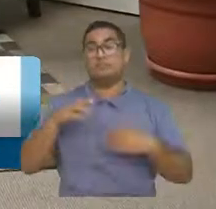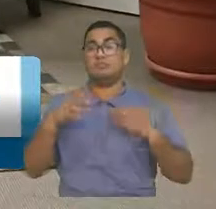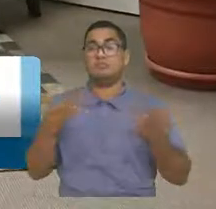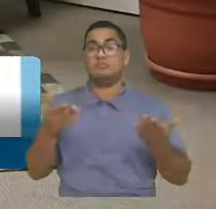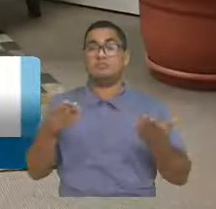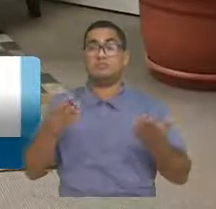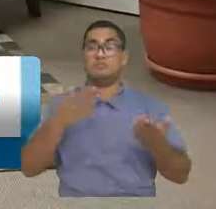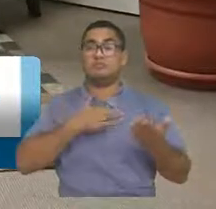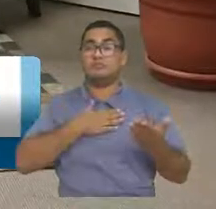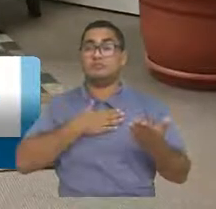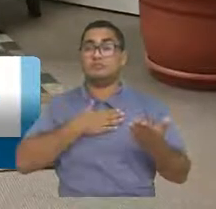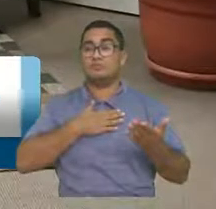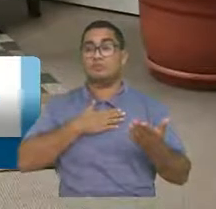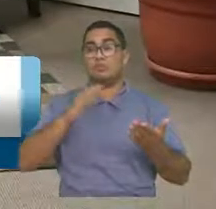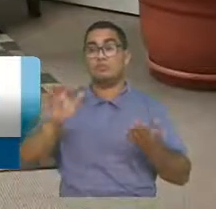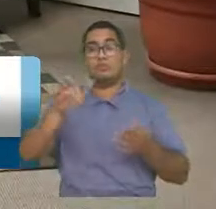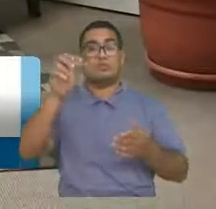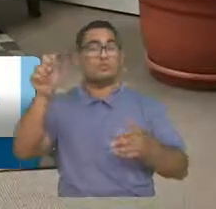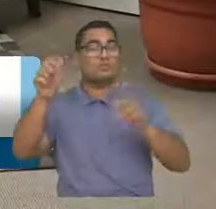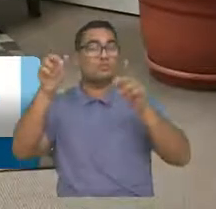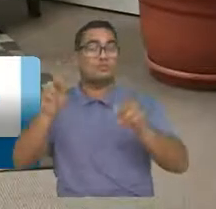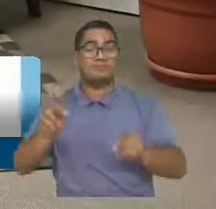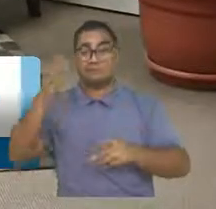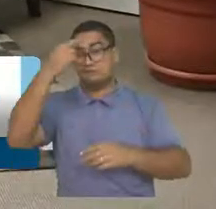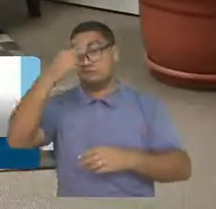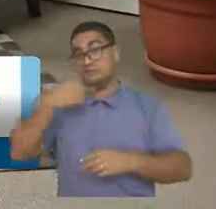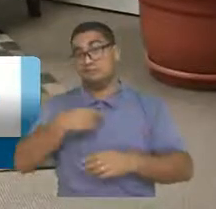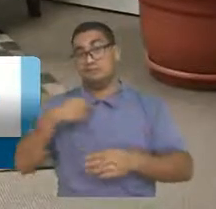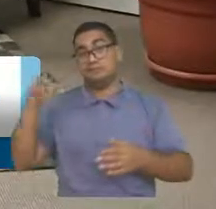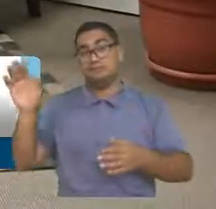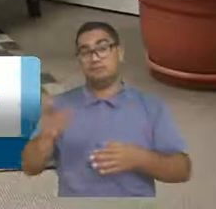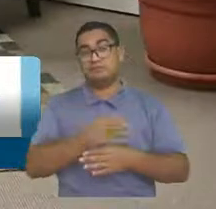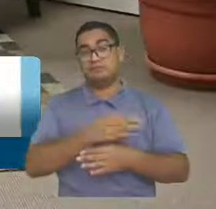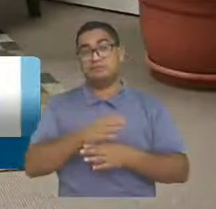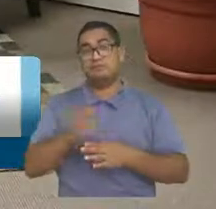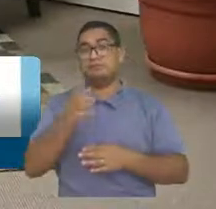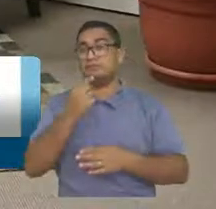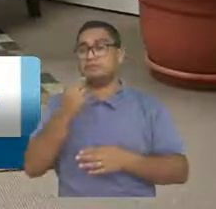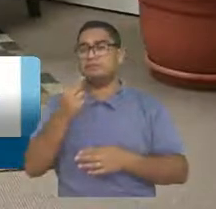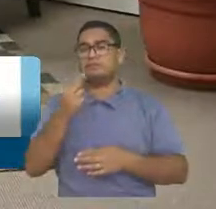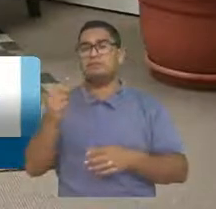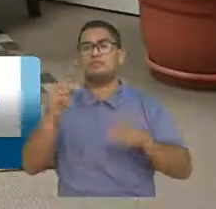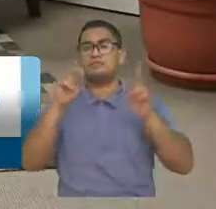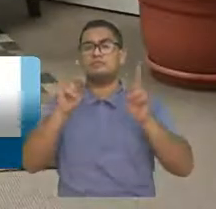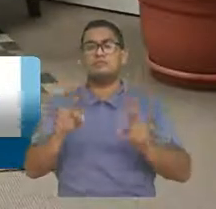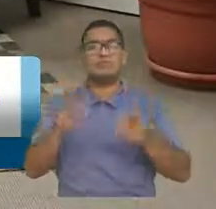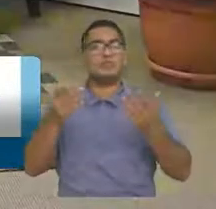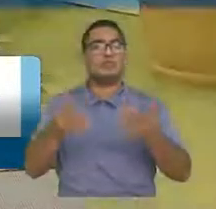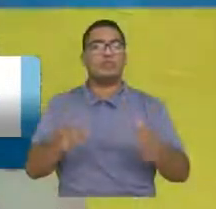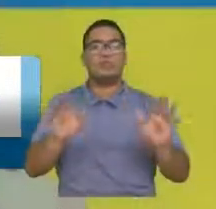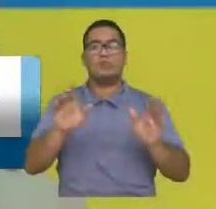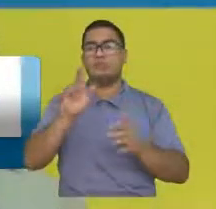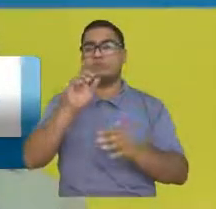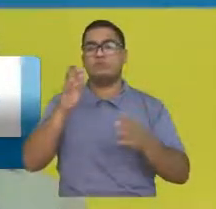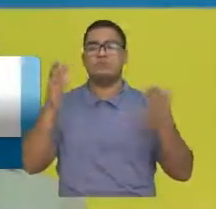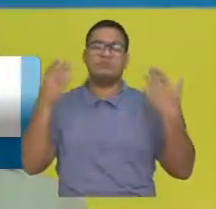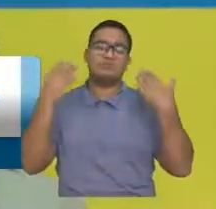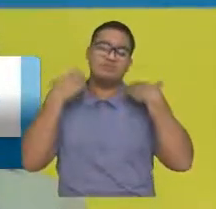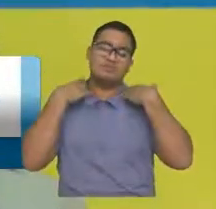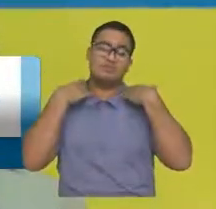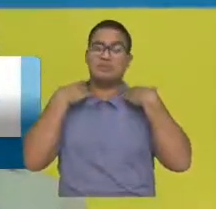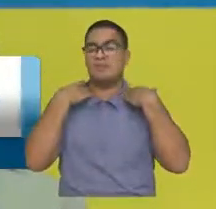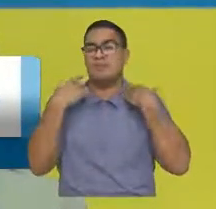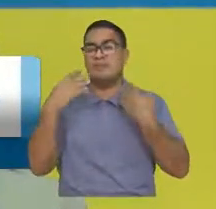hacerme cargo de las responsabilidades de los demás también? Ahora, ¿quiénes comúnmente también se estresan, compañera